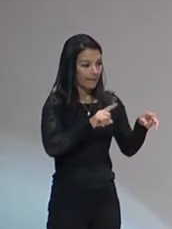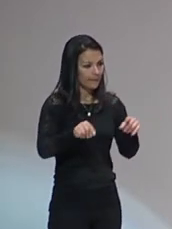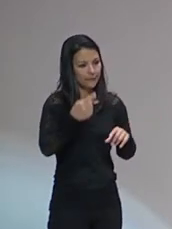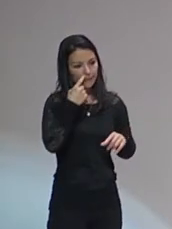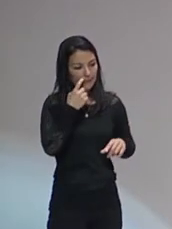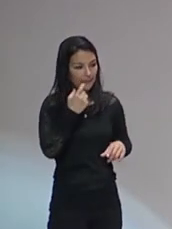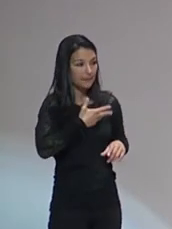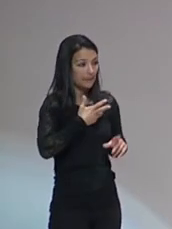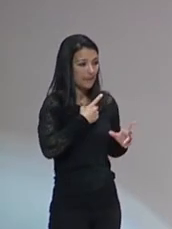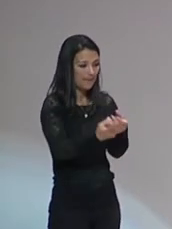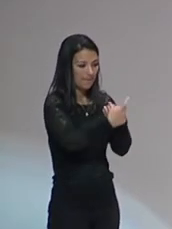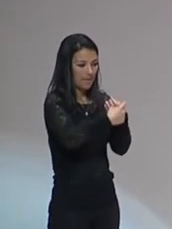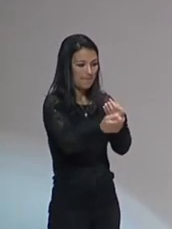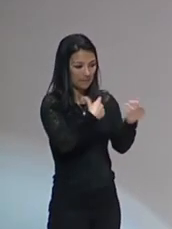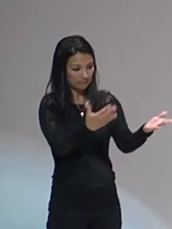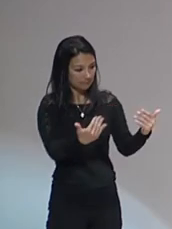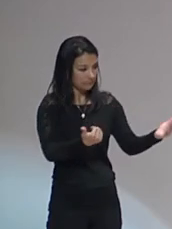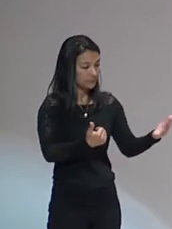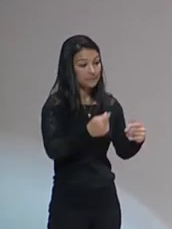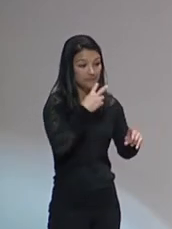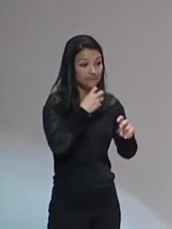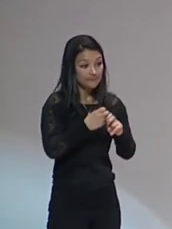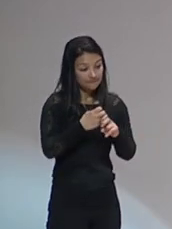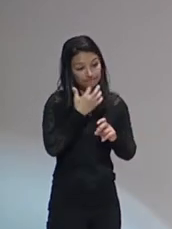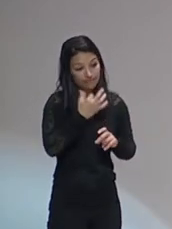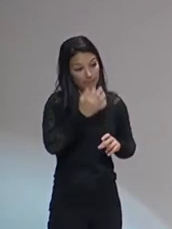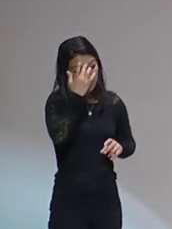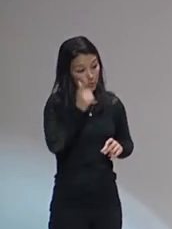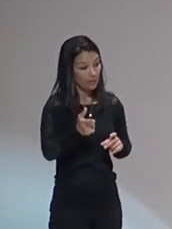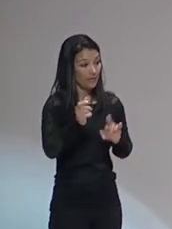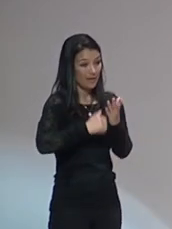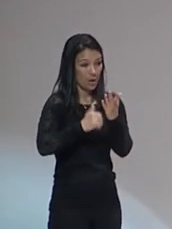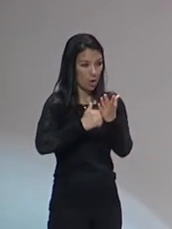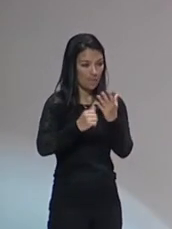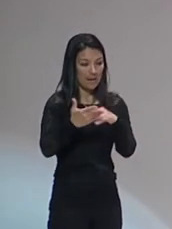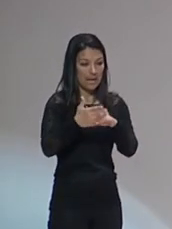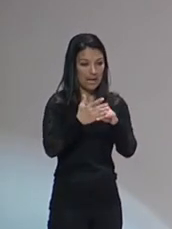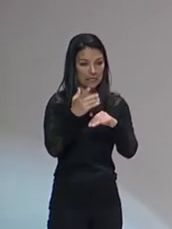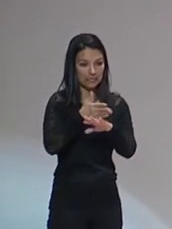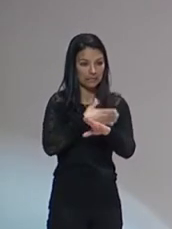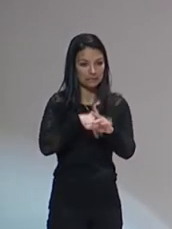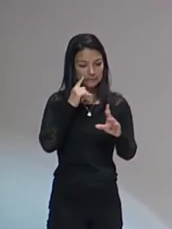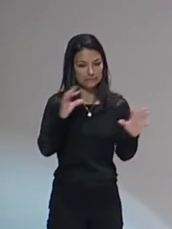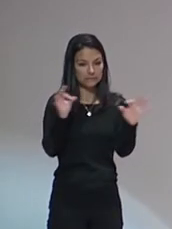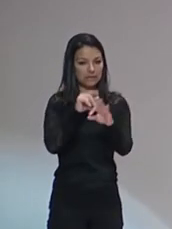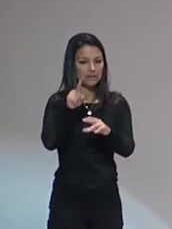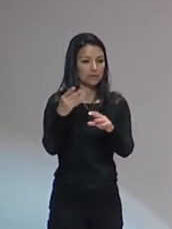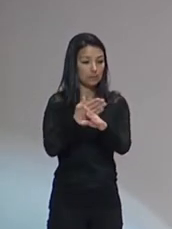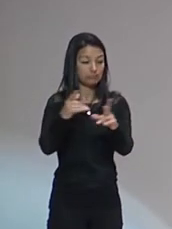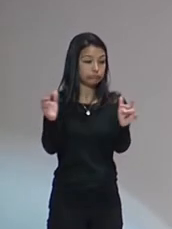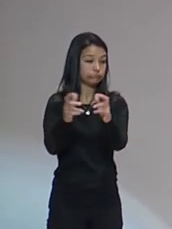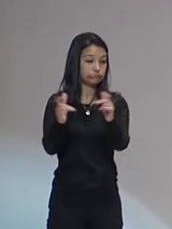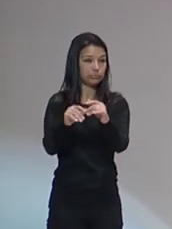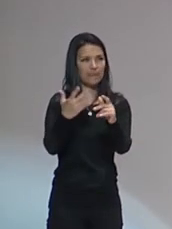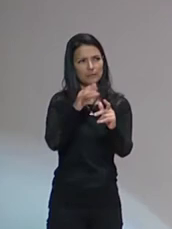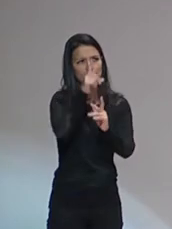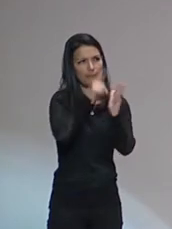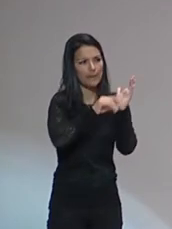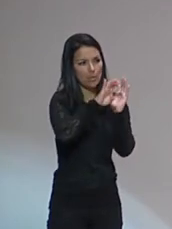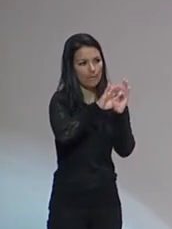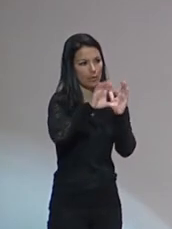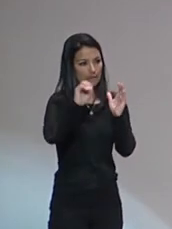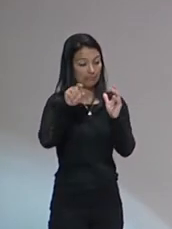de familia, porque la escuela normal fue foco del conflicto en la década del 90 y eso hizo que mucha